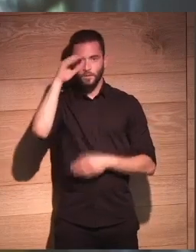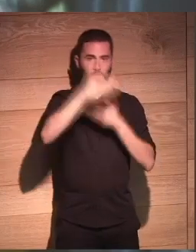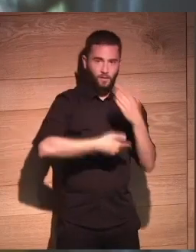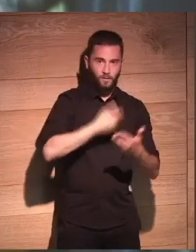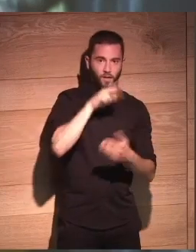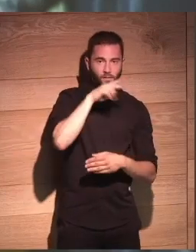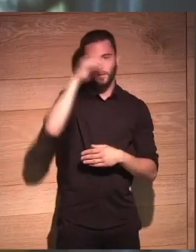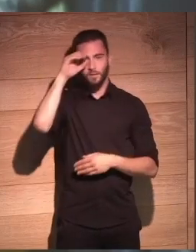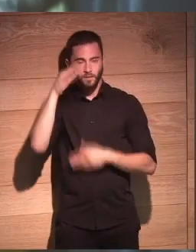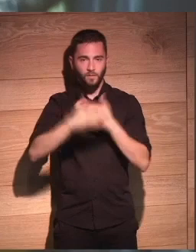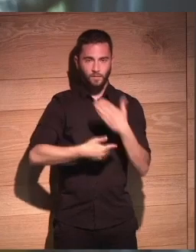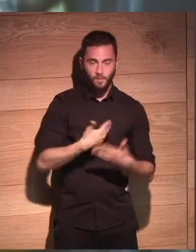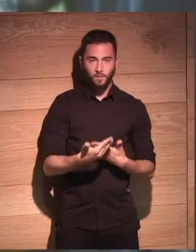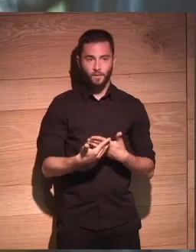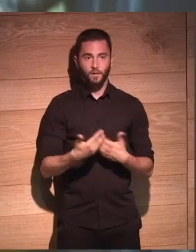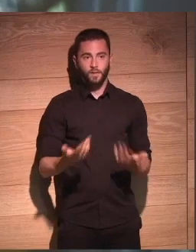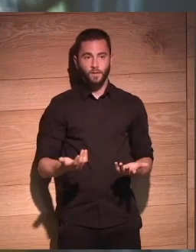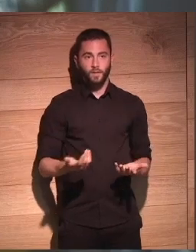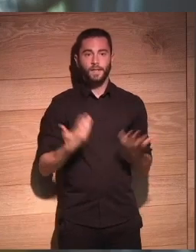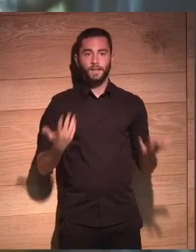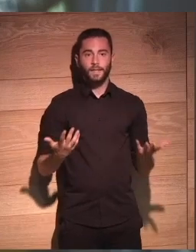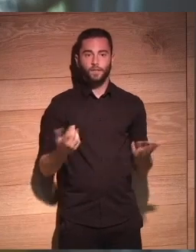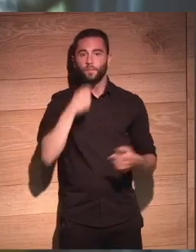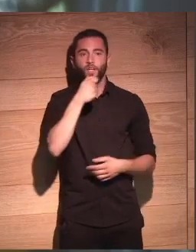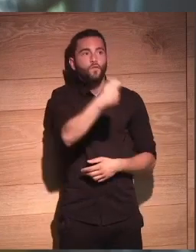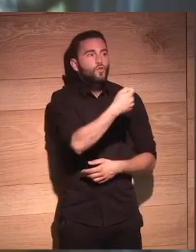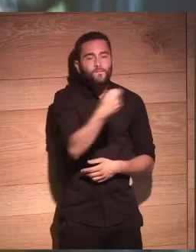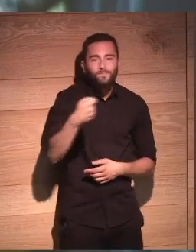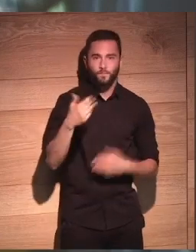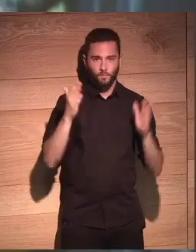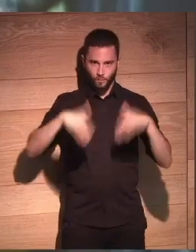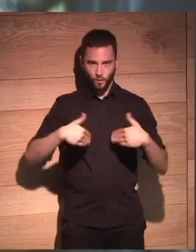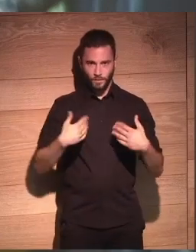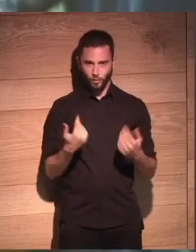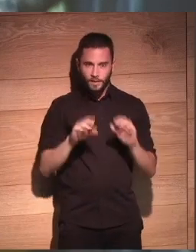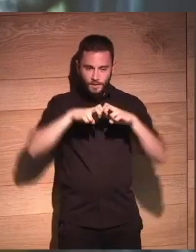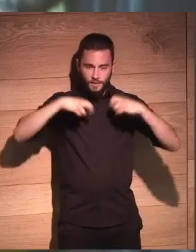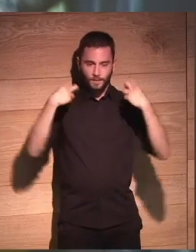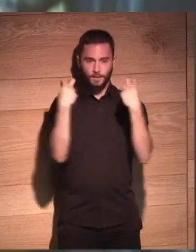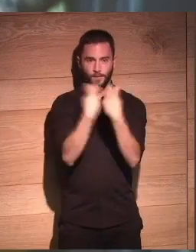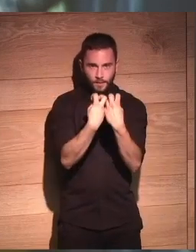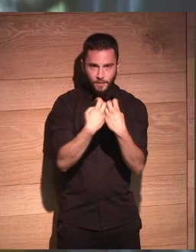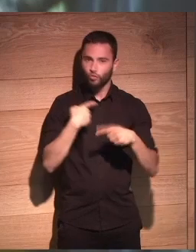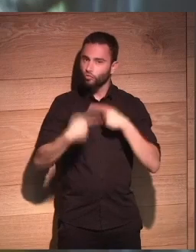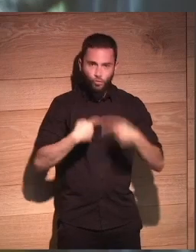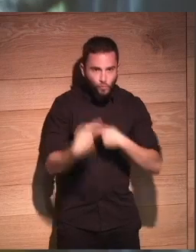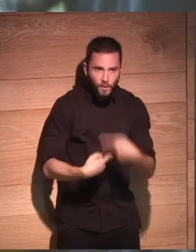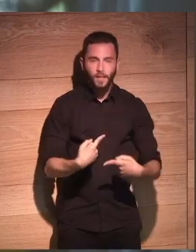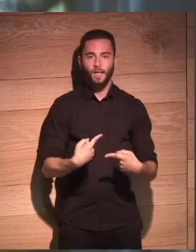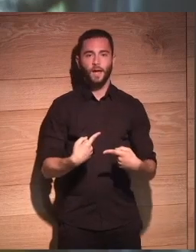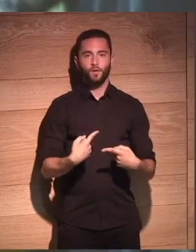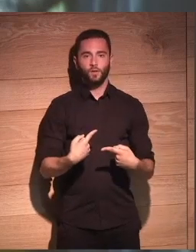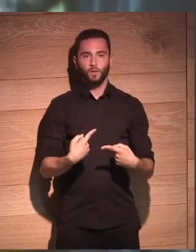el micrófono. Y entonces, desde esos rituales comunitarios cotidianos,